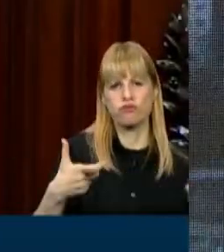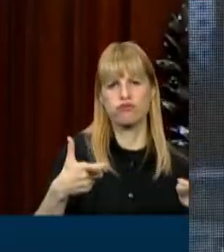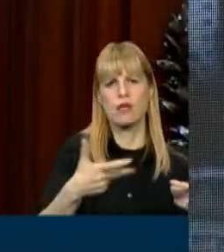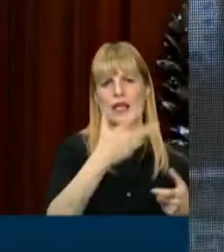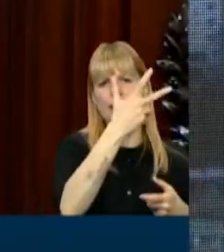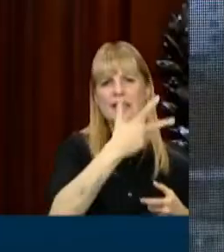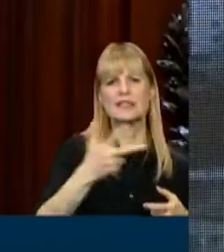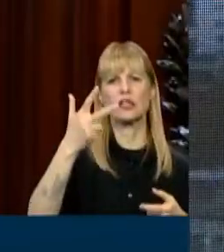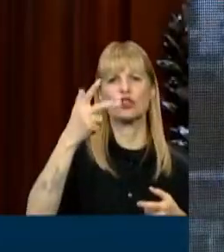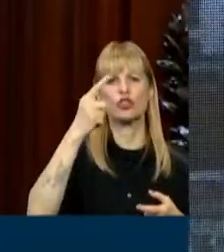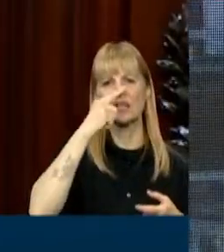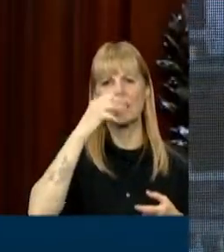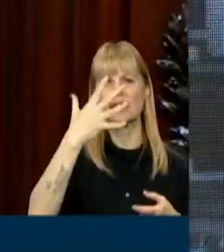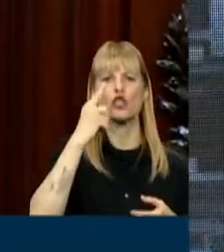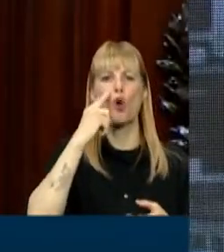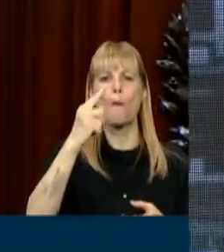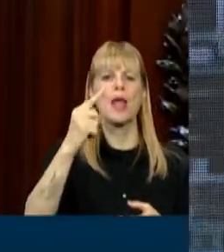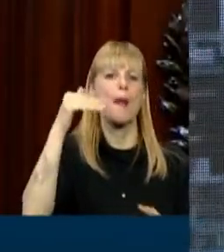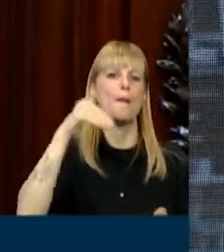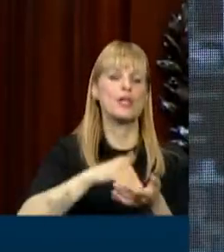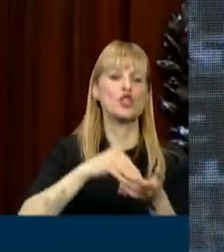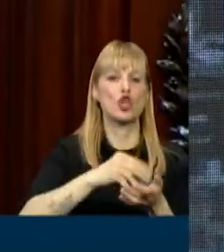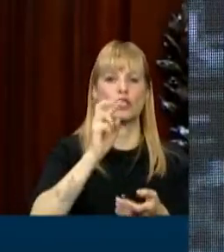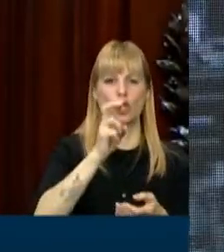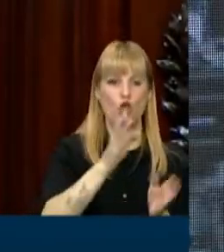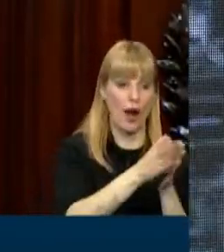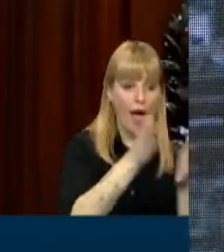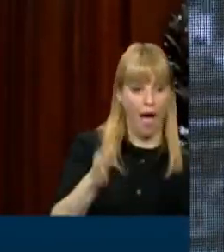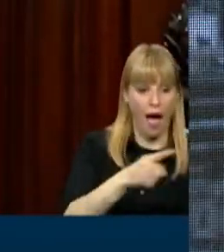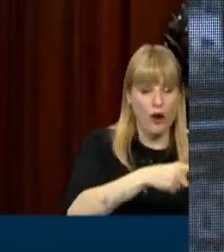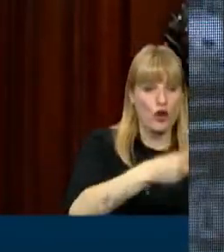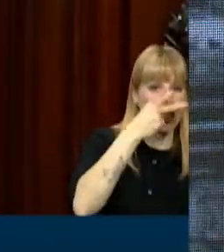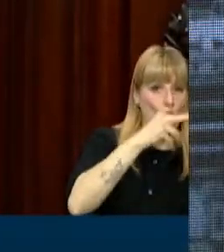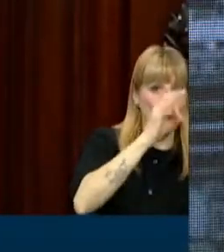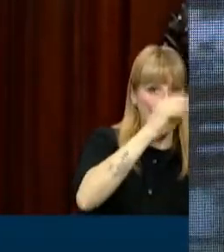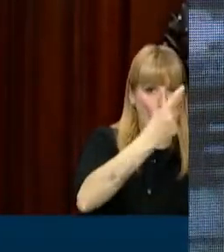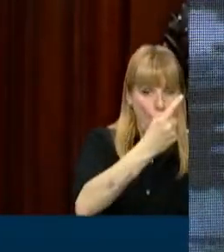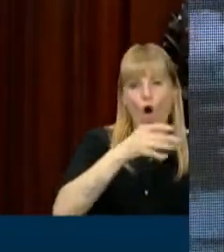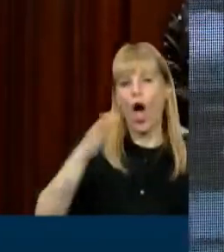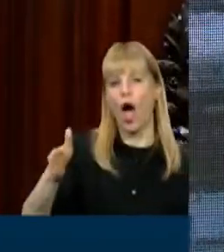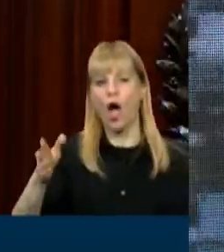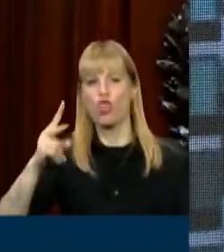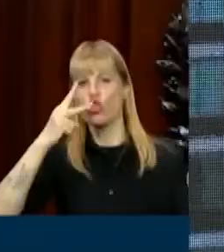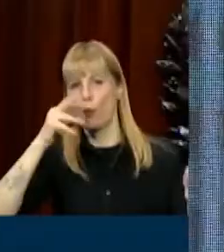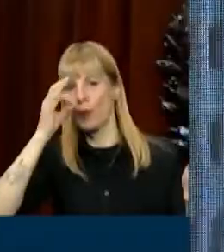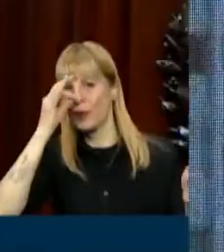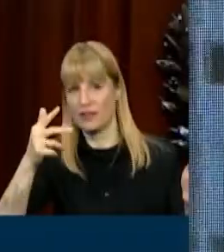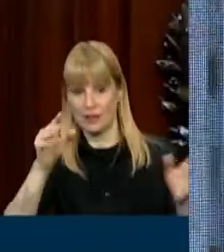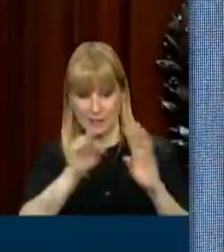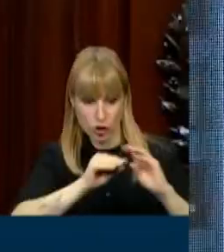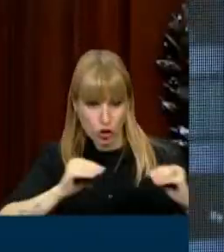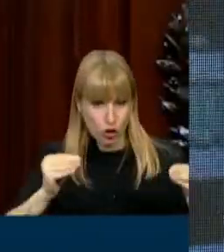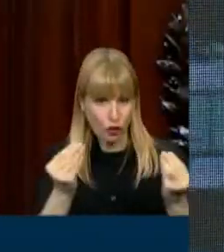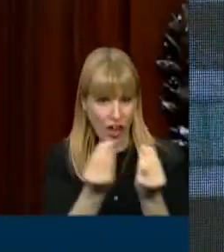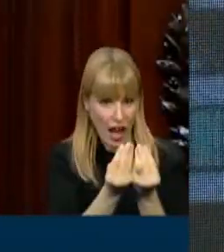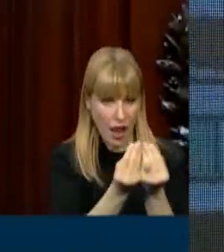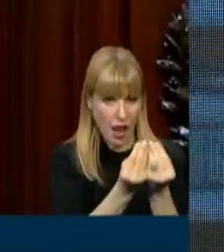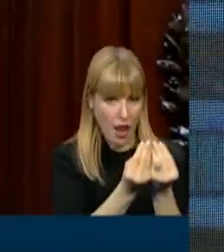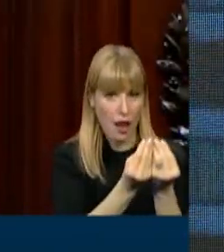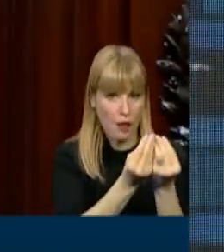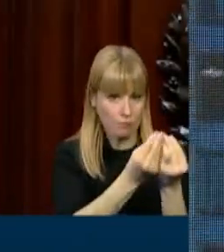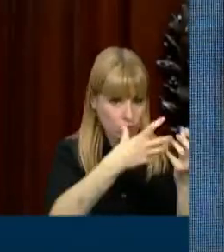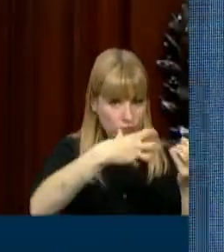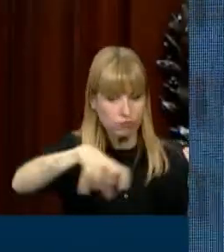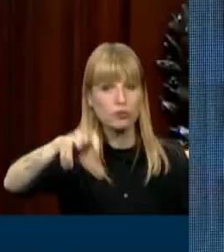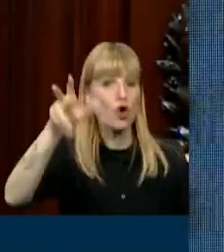bueno, Sí, claro. Francos termina erigiéndose como el vocero natural. No hay ministro del Interior. Él un poco Tampoco. asume Por ese eso rol, digo, ¿no? claro, exactamente, pero bueno,